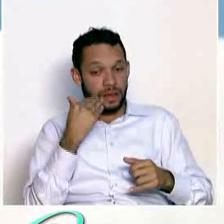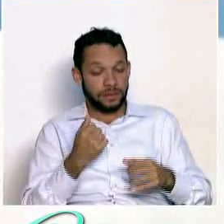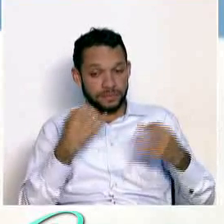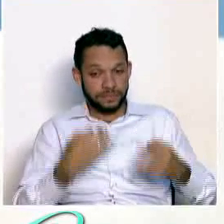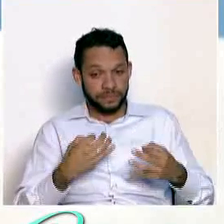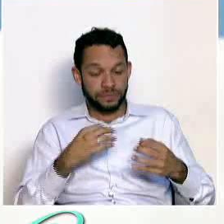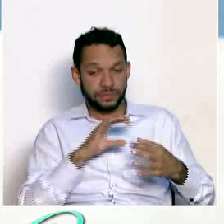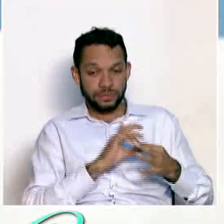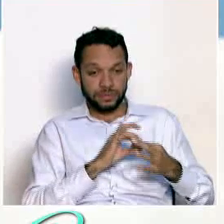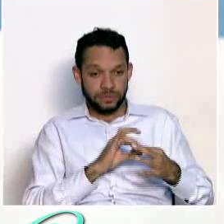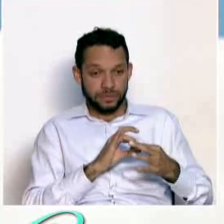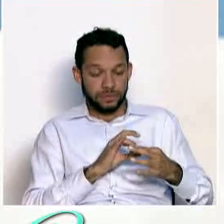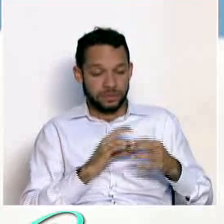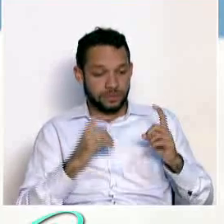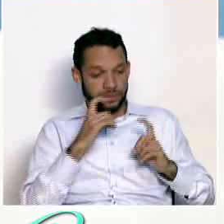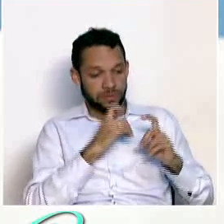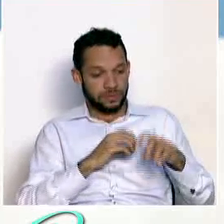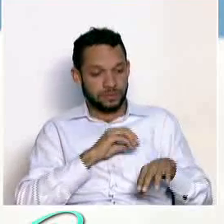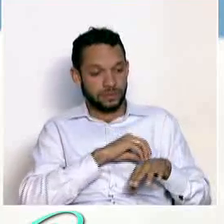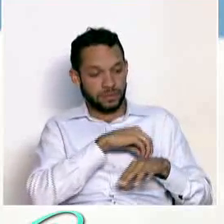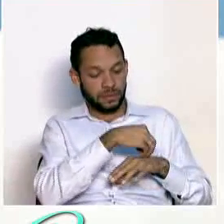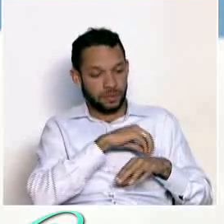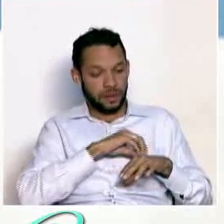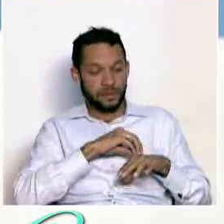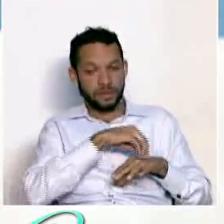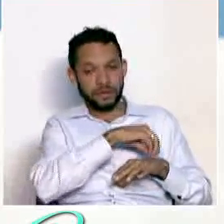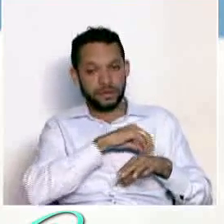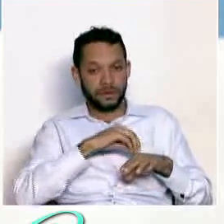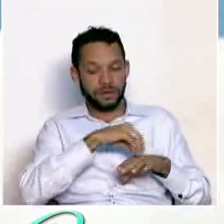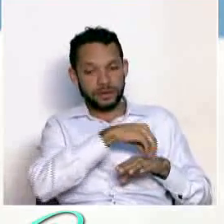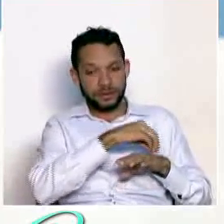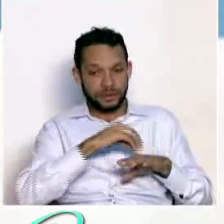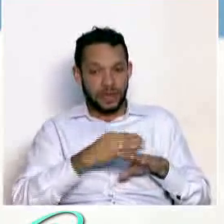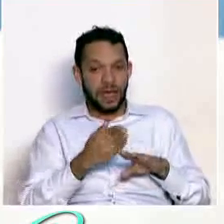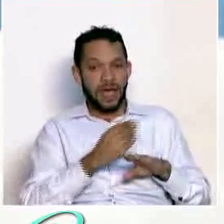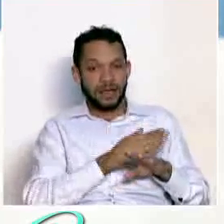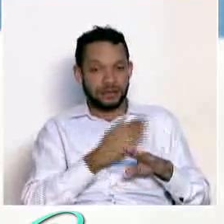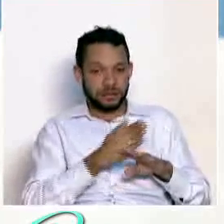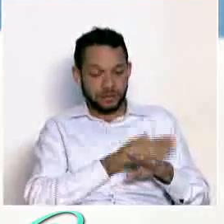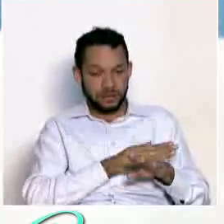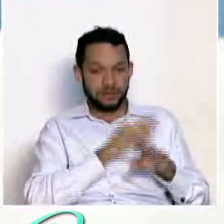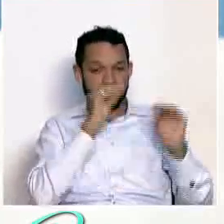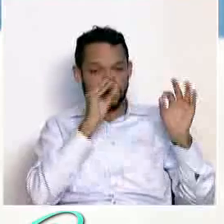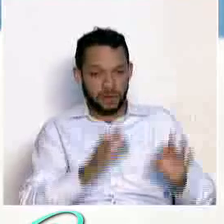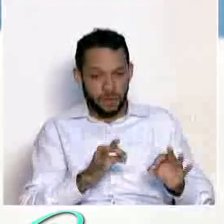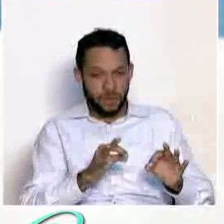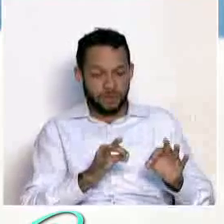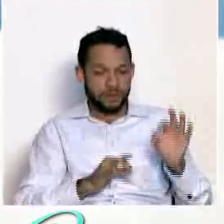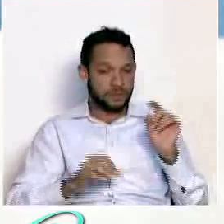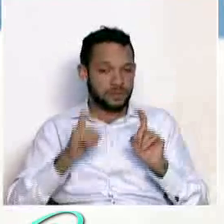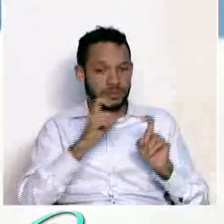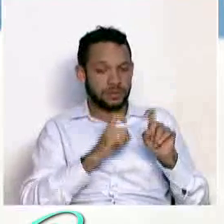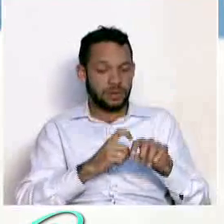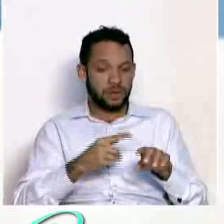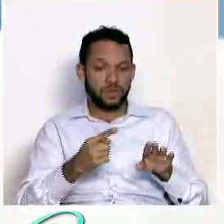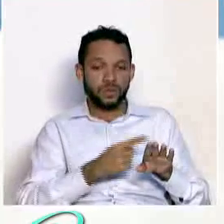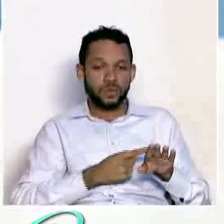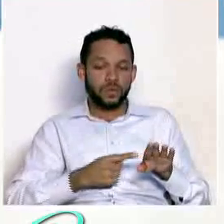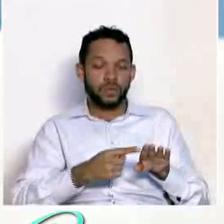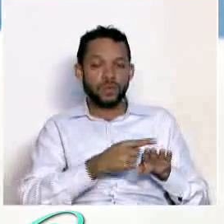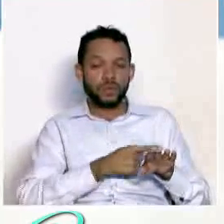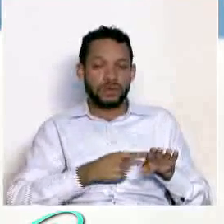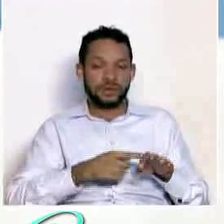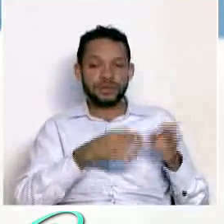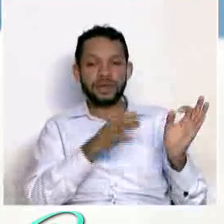tumor, pero se demoró mucho para venir. Si usted hubiera venido antes, le hubiéramos hecho una irradiación